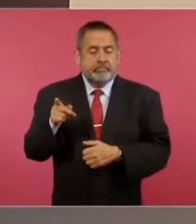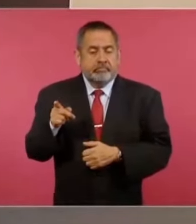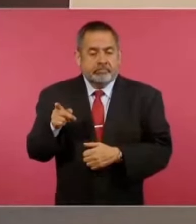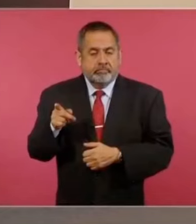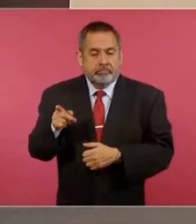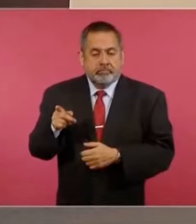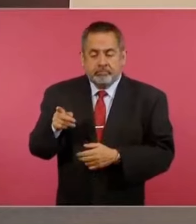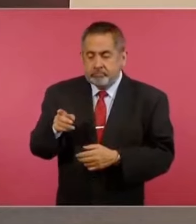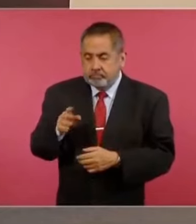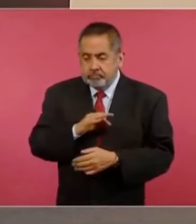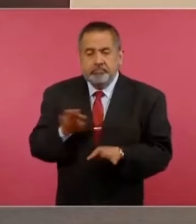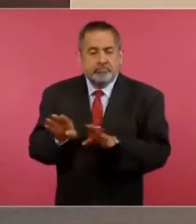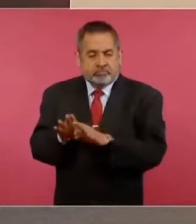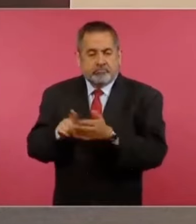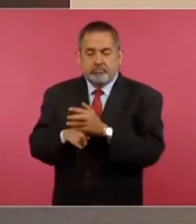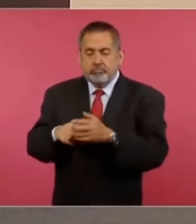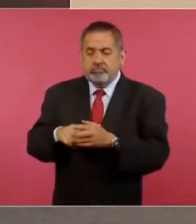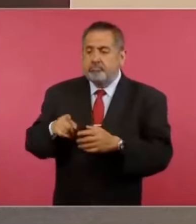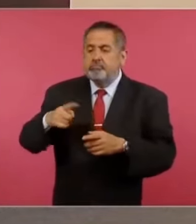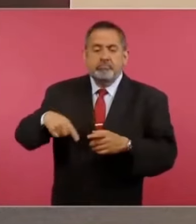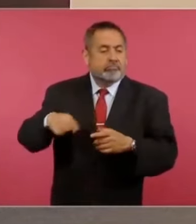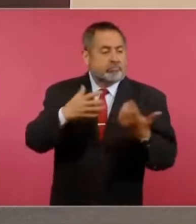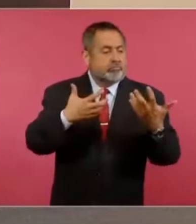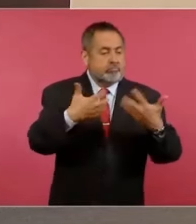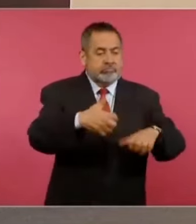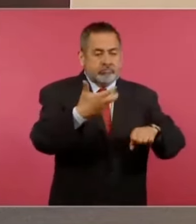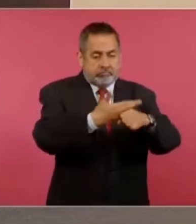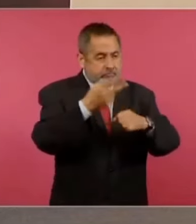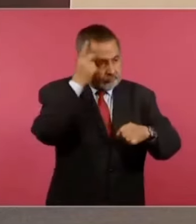con lo que aportaron los empresarios,